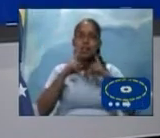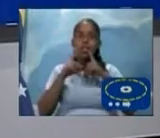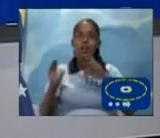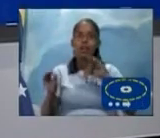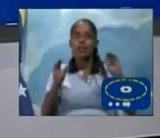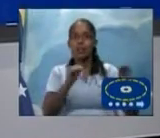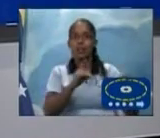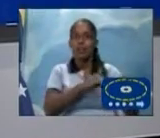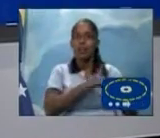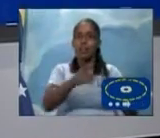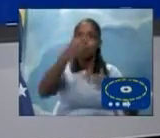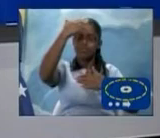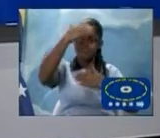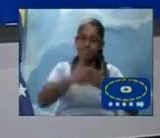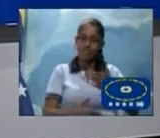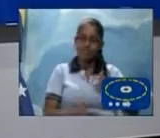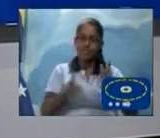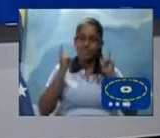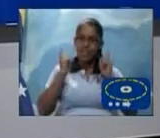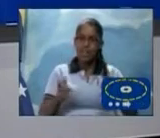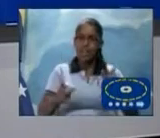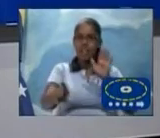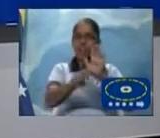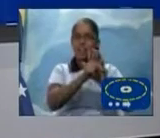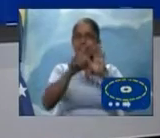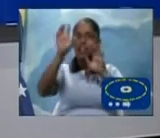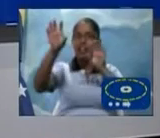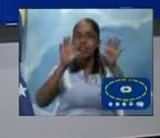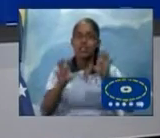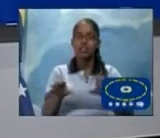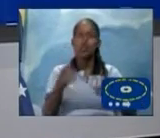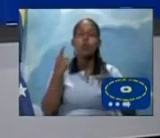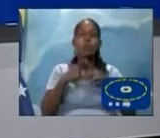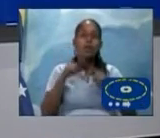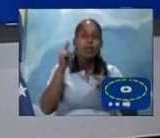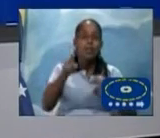declarado acta de independencia y la nación. Pero allá